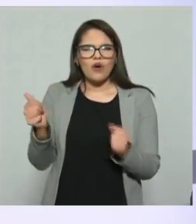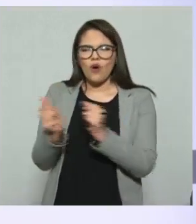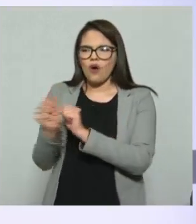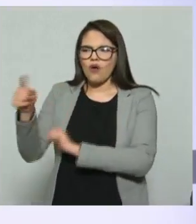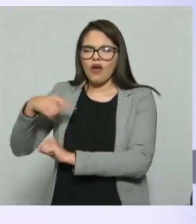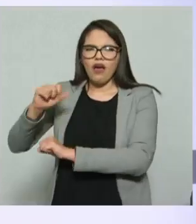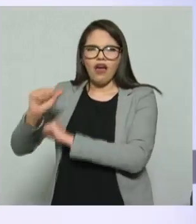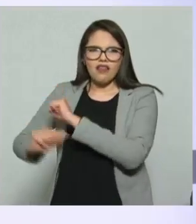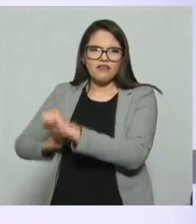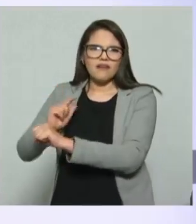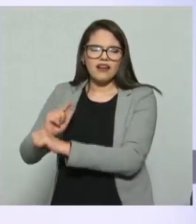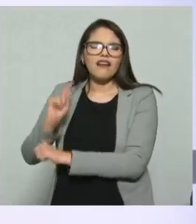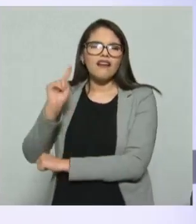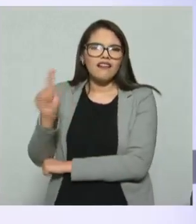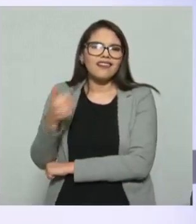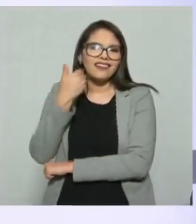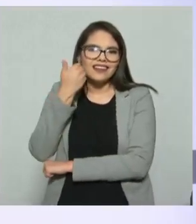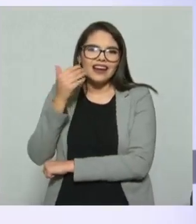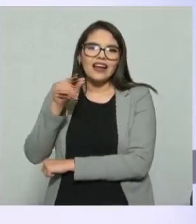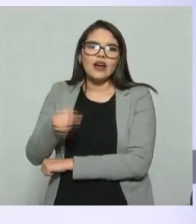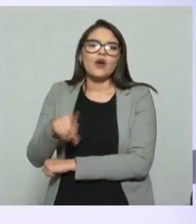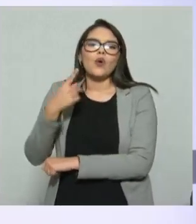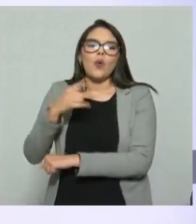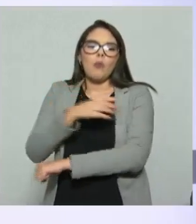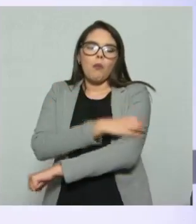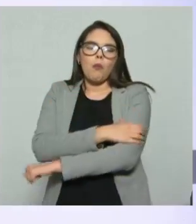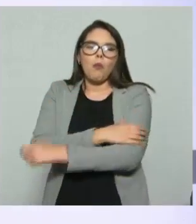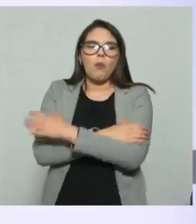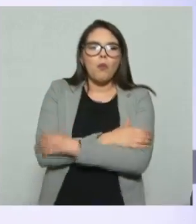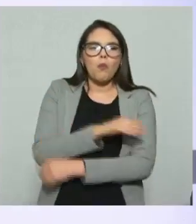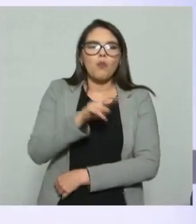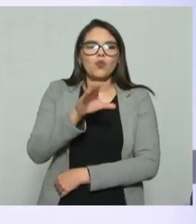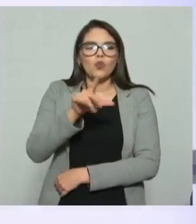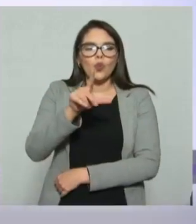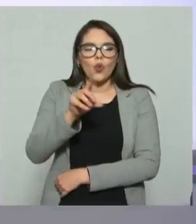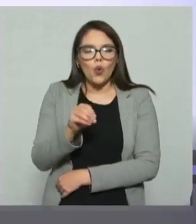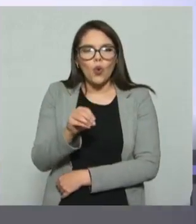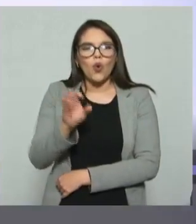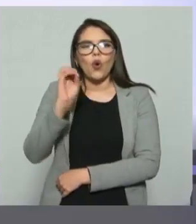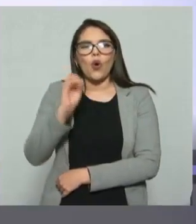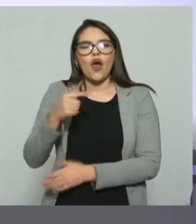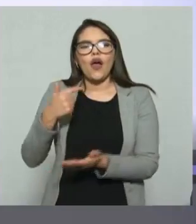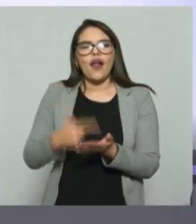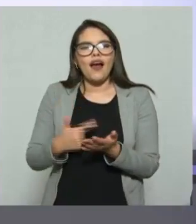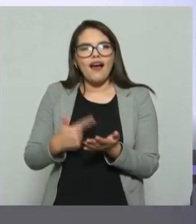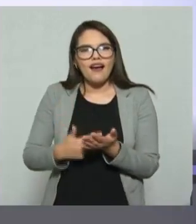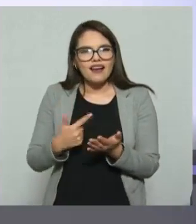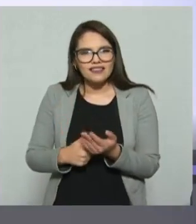lo que buscan es el crecimiento del músculo, los depósitos de grasa,